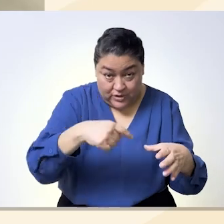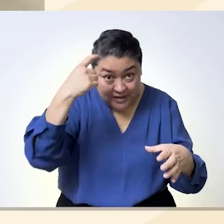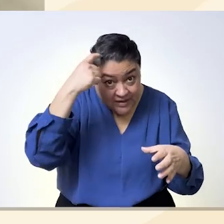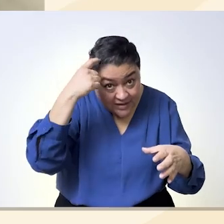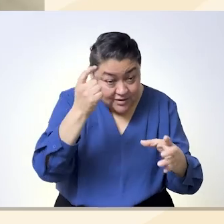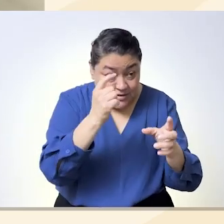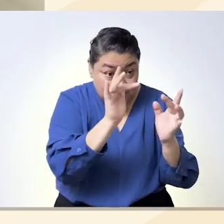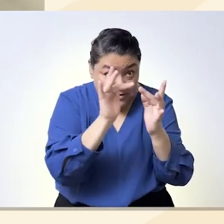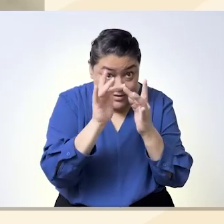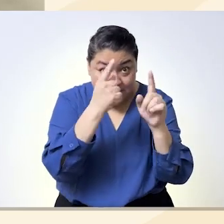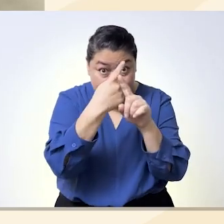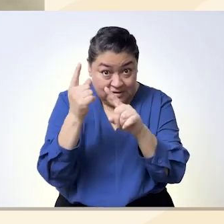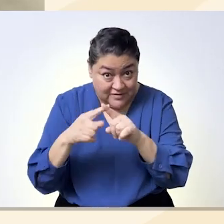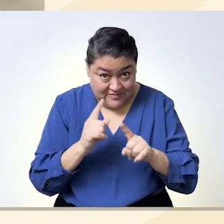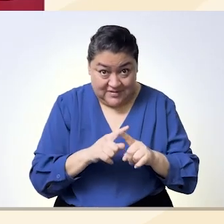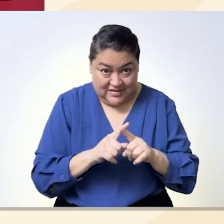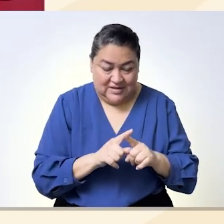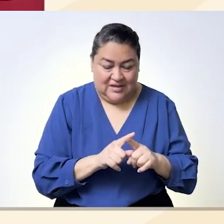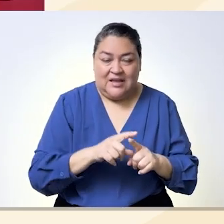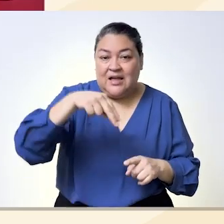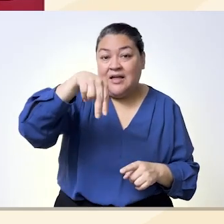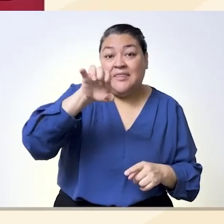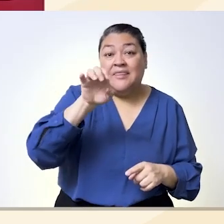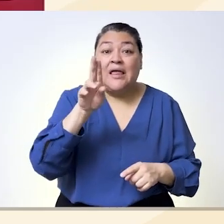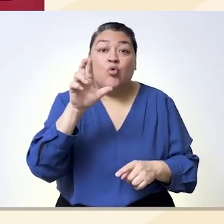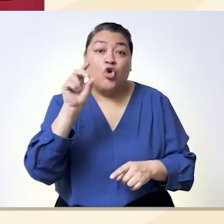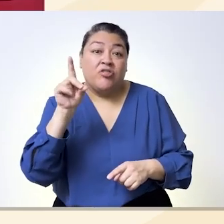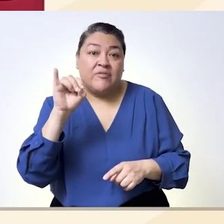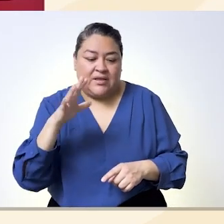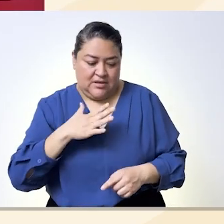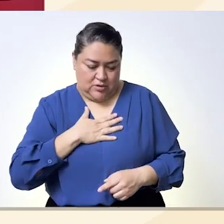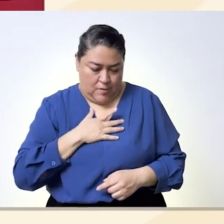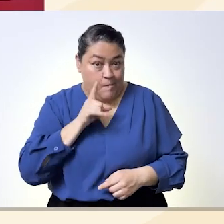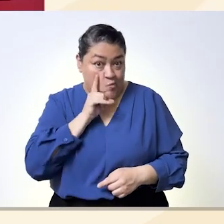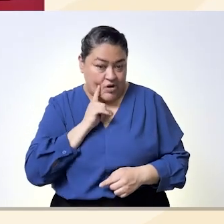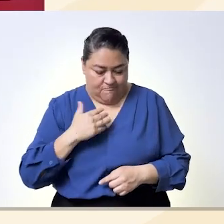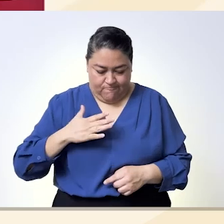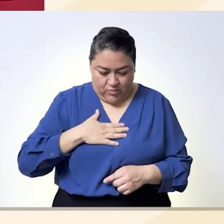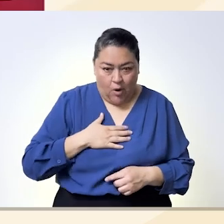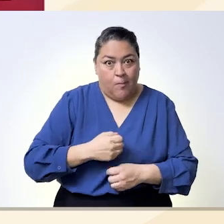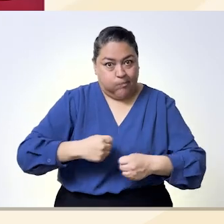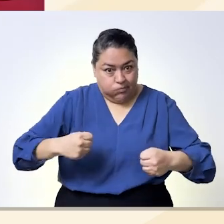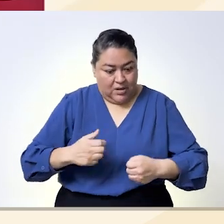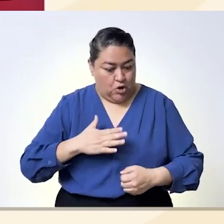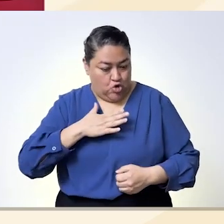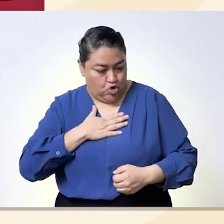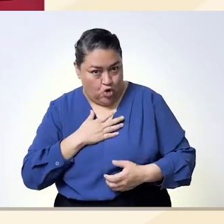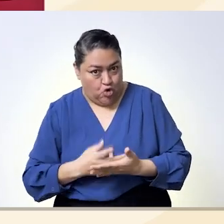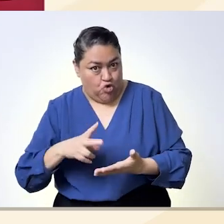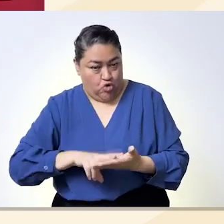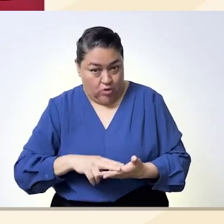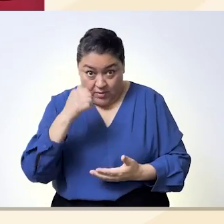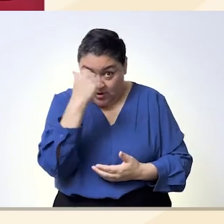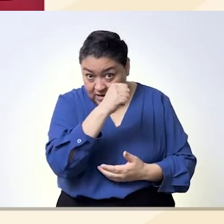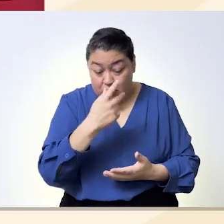en todos lados y que en mi caso, tanto como mujer, tanto como persona racializada, tanto como persona gorda,